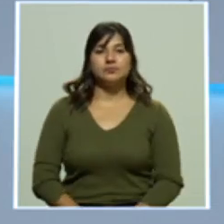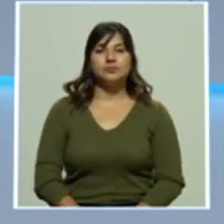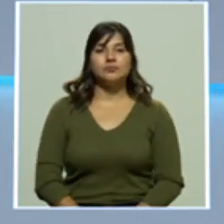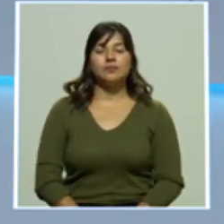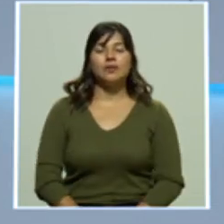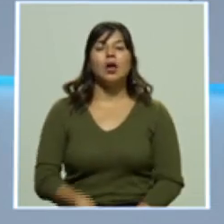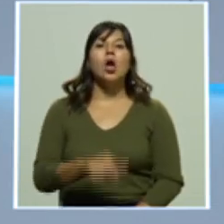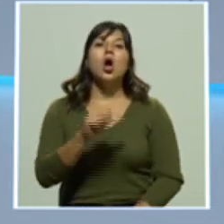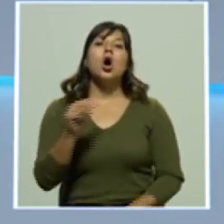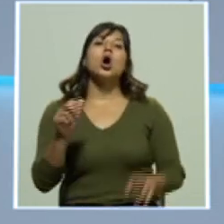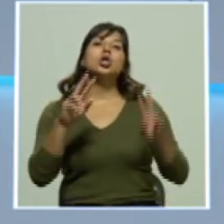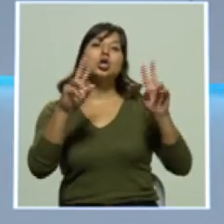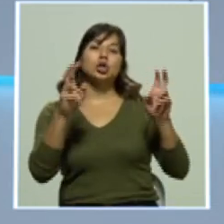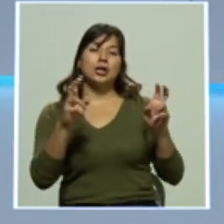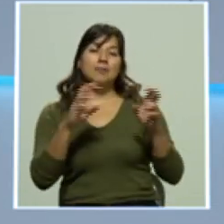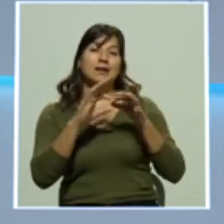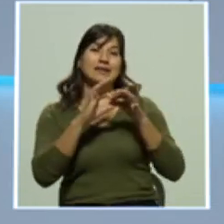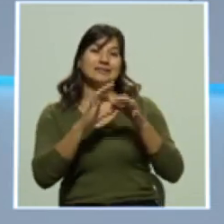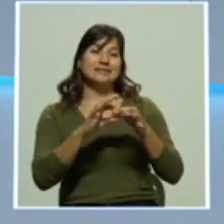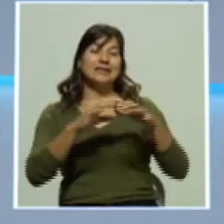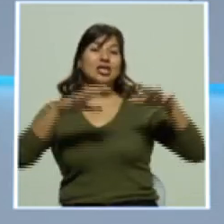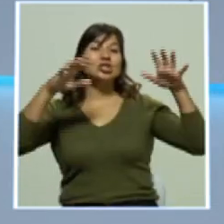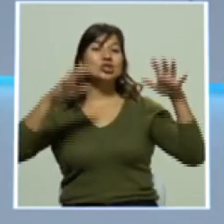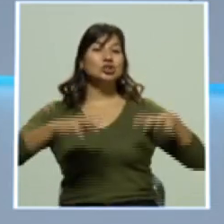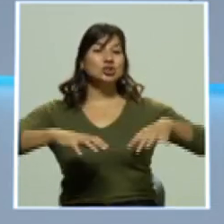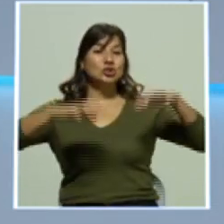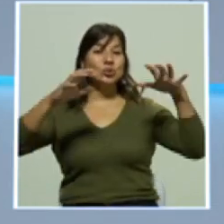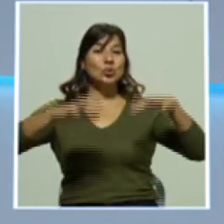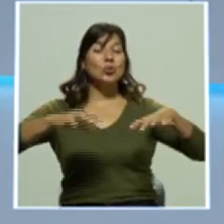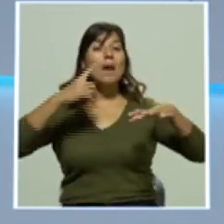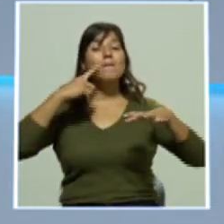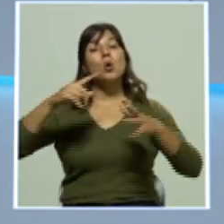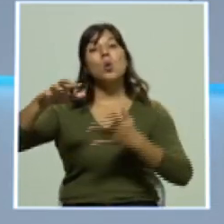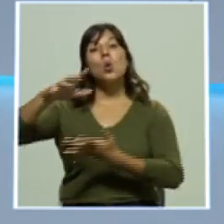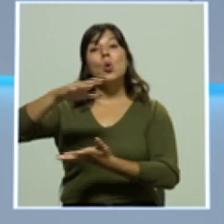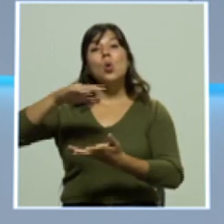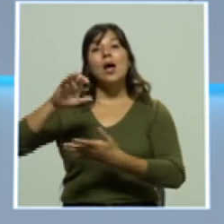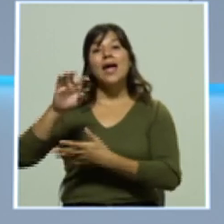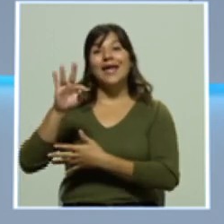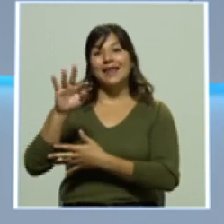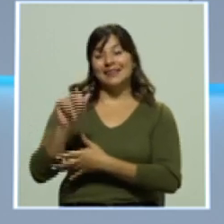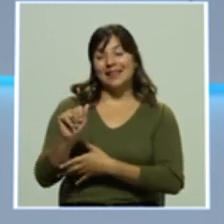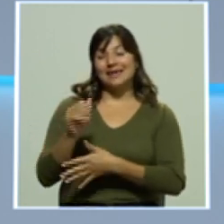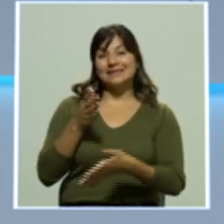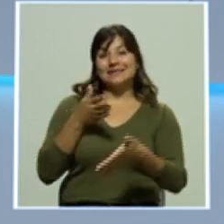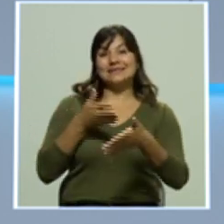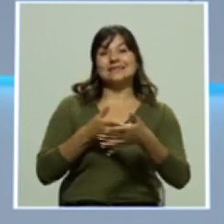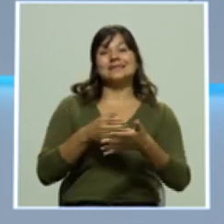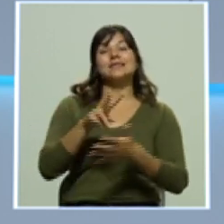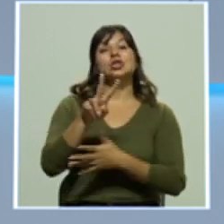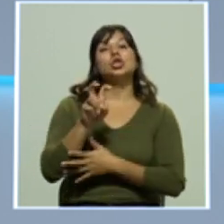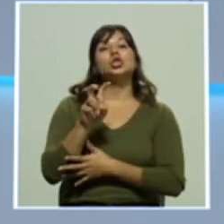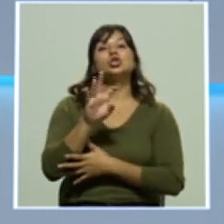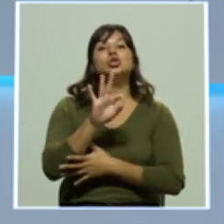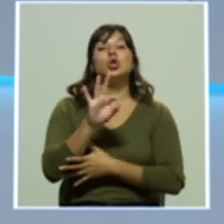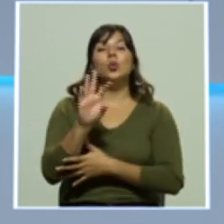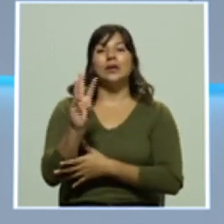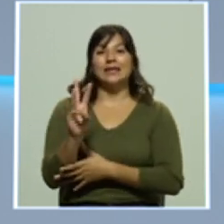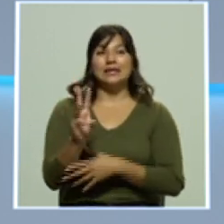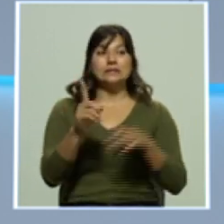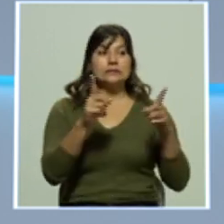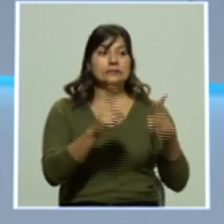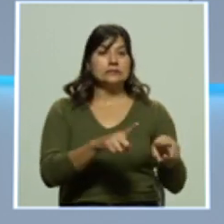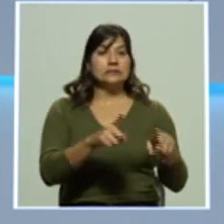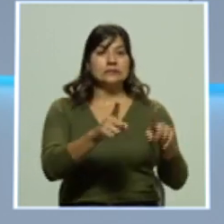en otros temas, las lluvias provocadas por la tormenta ETA dejaron 296 eventos